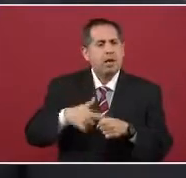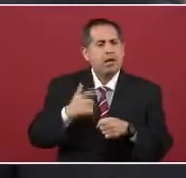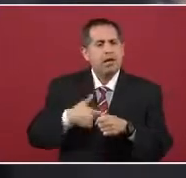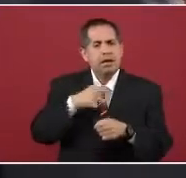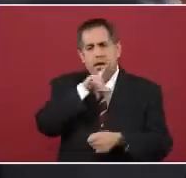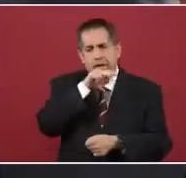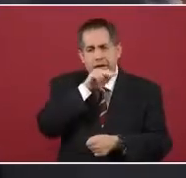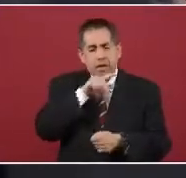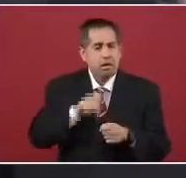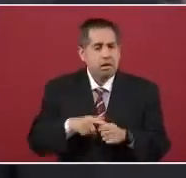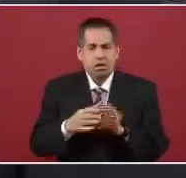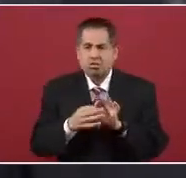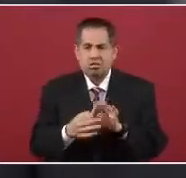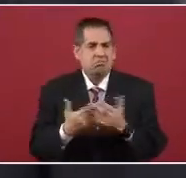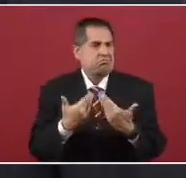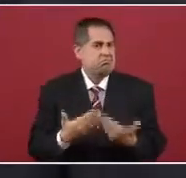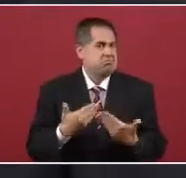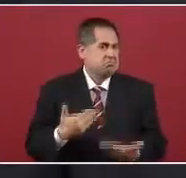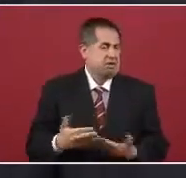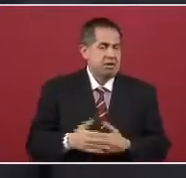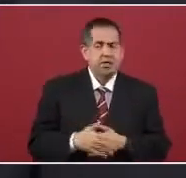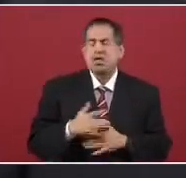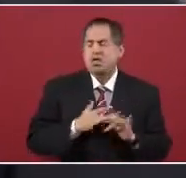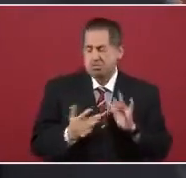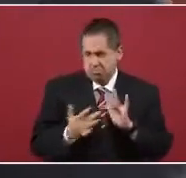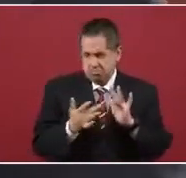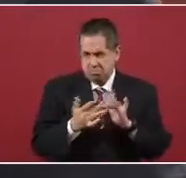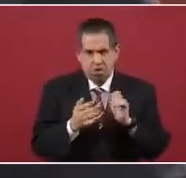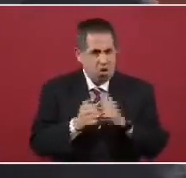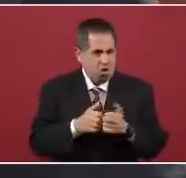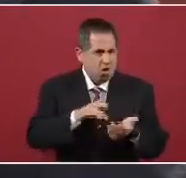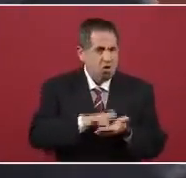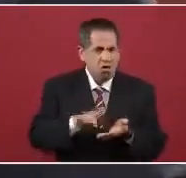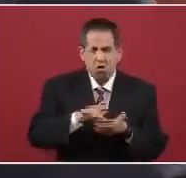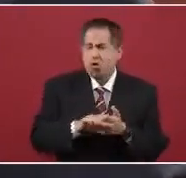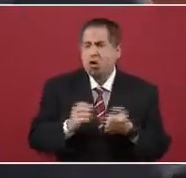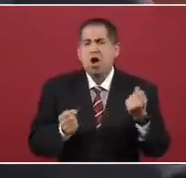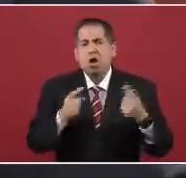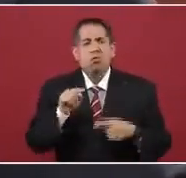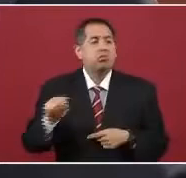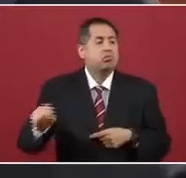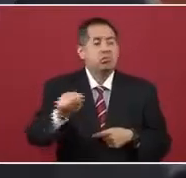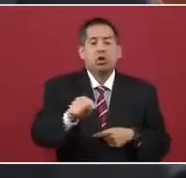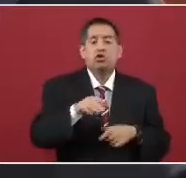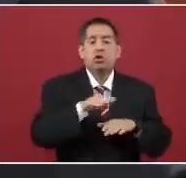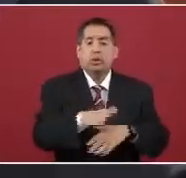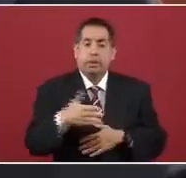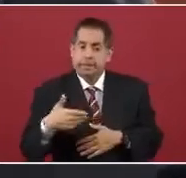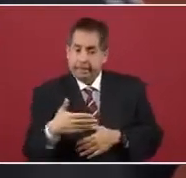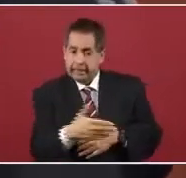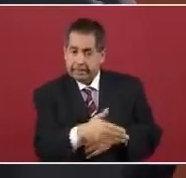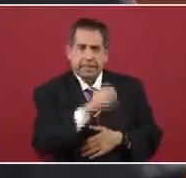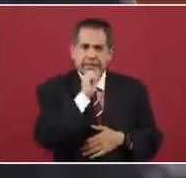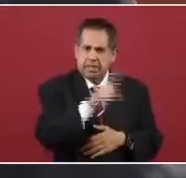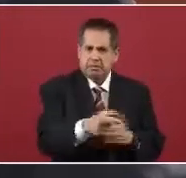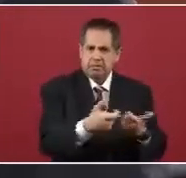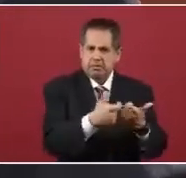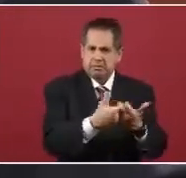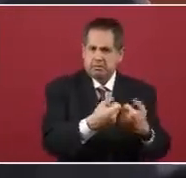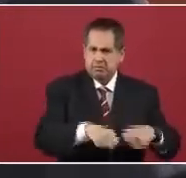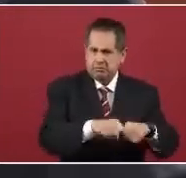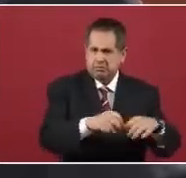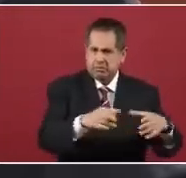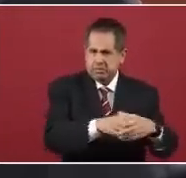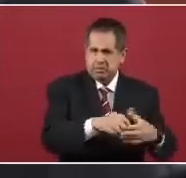estamos en comunicación y apoyando a cooperativistas pesqueros. Y como todo,